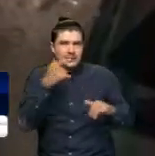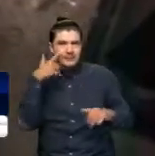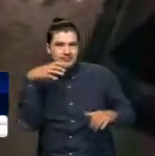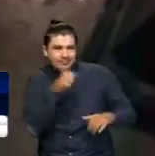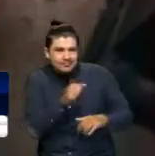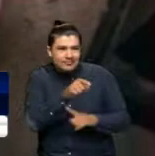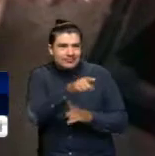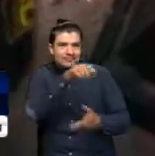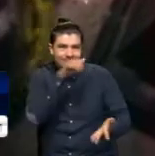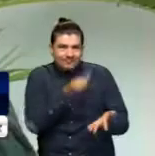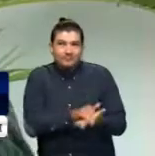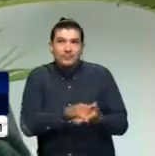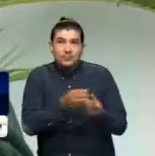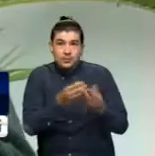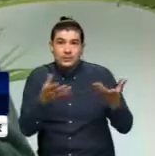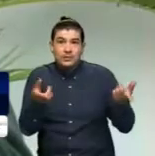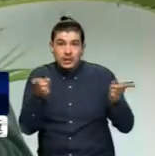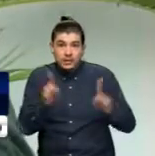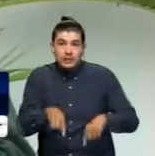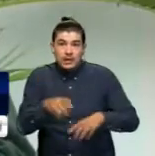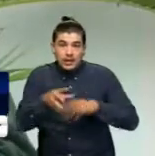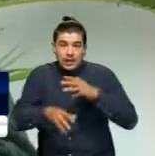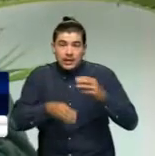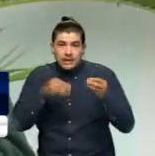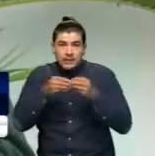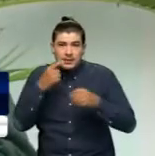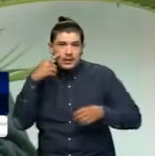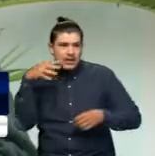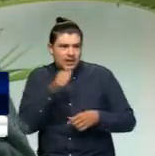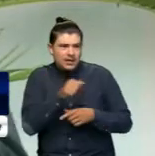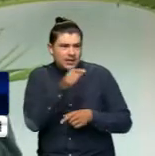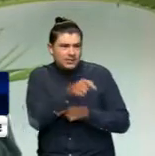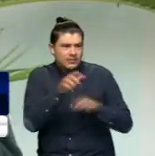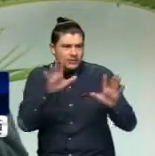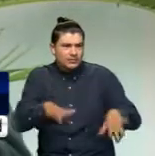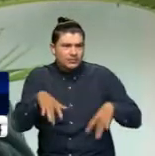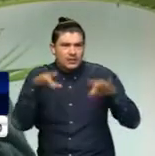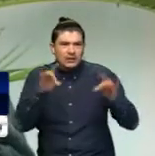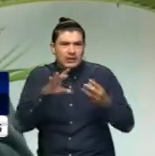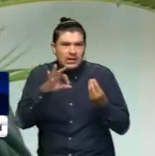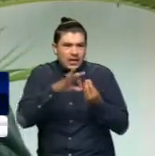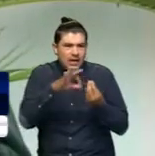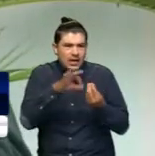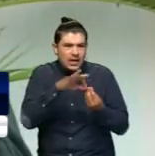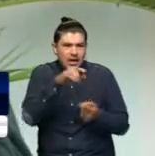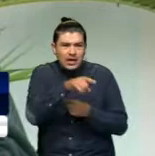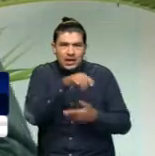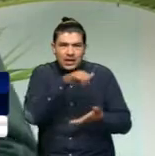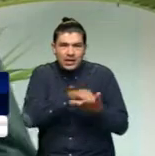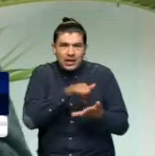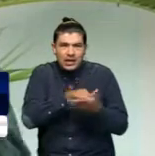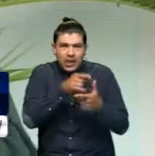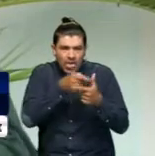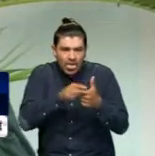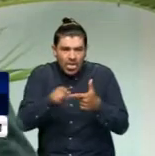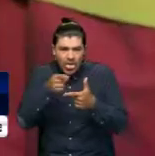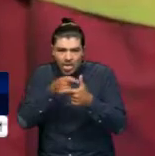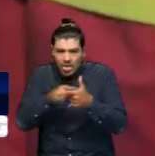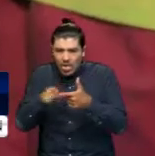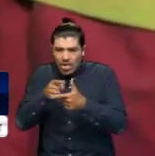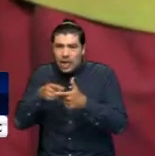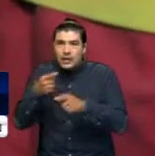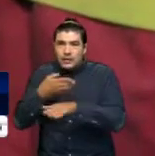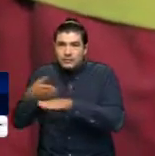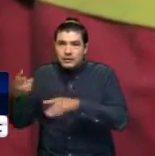herméticas y cocaína además se encontraron sustancias estupefacientes que estaban siendo dosificadas para su distribución